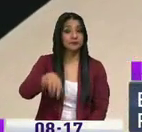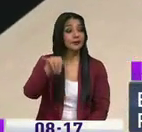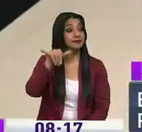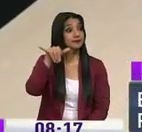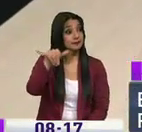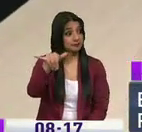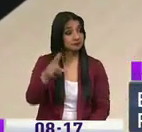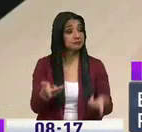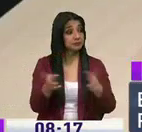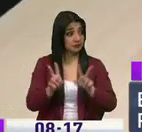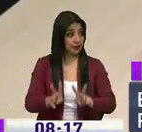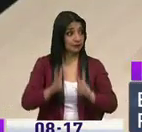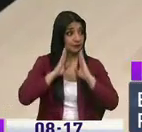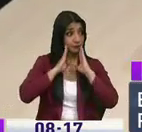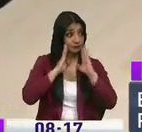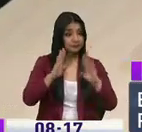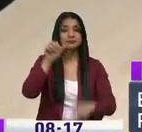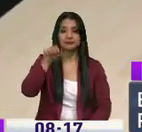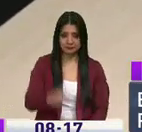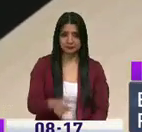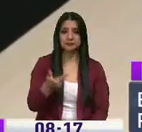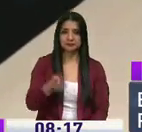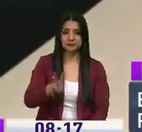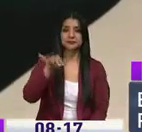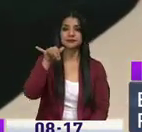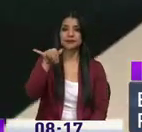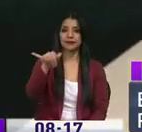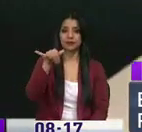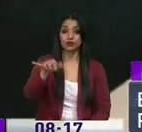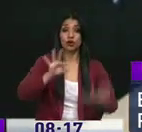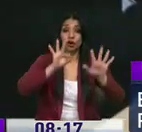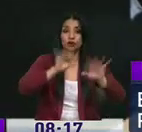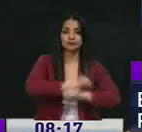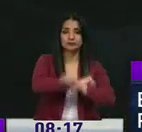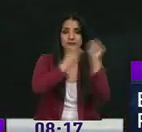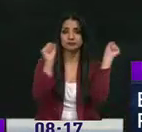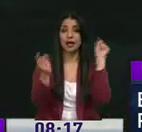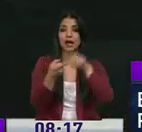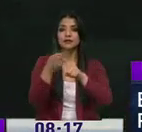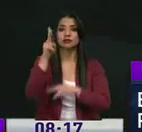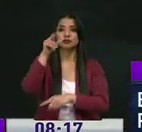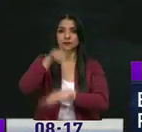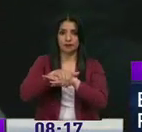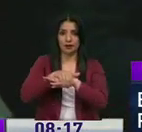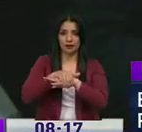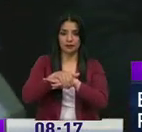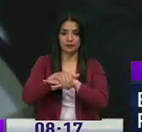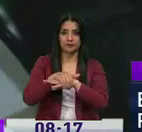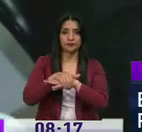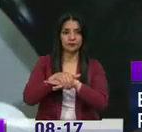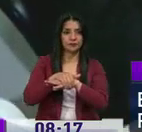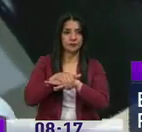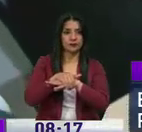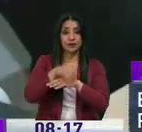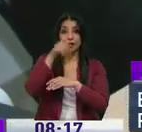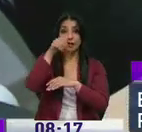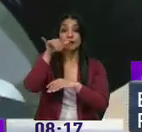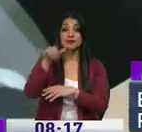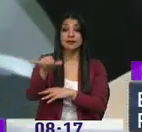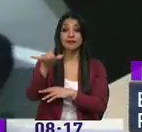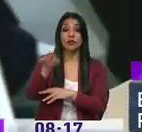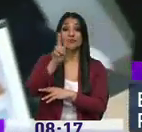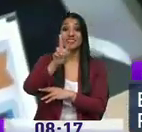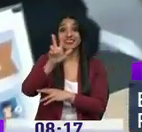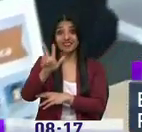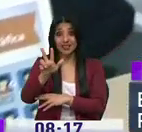que también están atendiendo. Así es, el día sábado vamos a tener de 8 de la mañana a 2 de la tarde y el día sábado 23, que es el